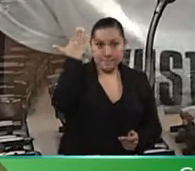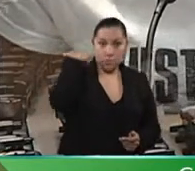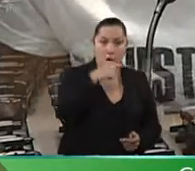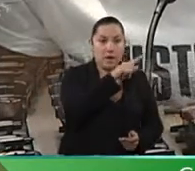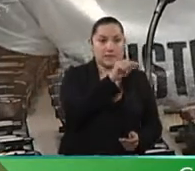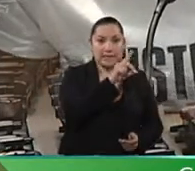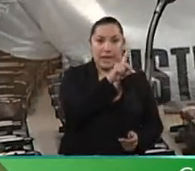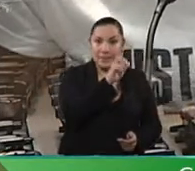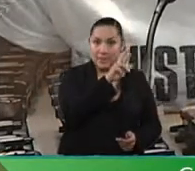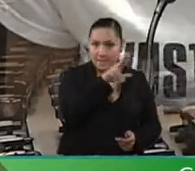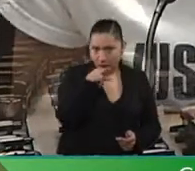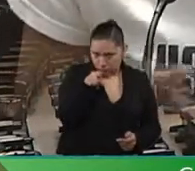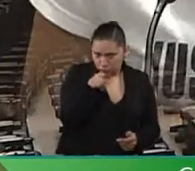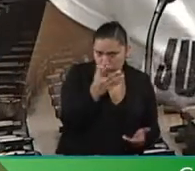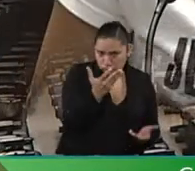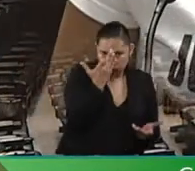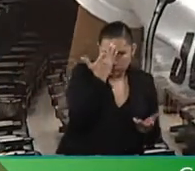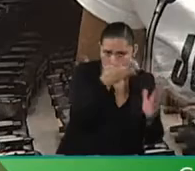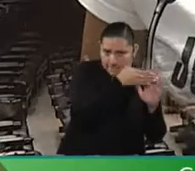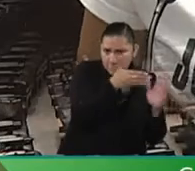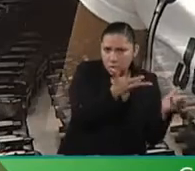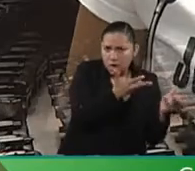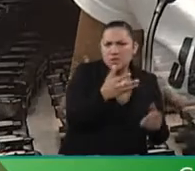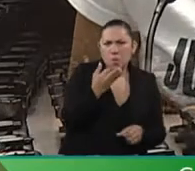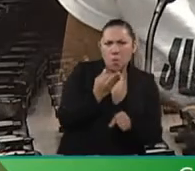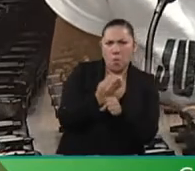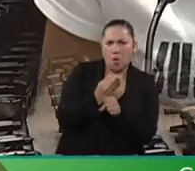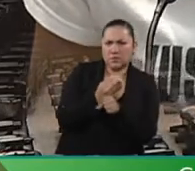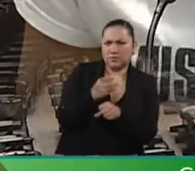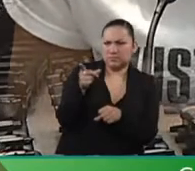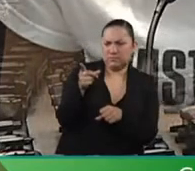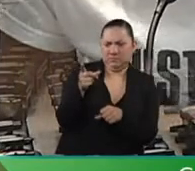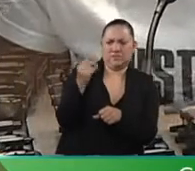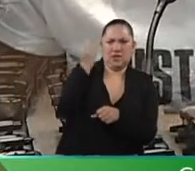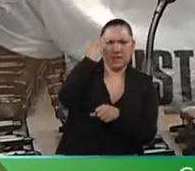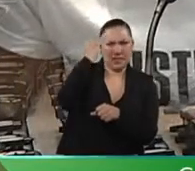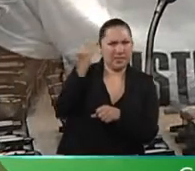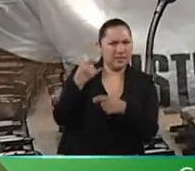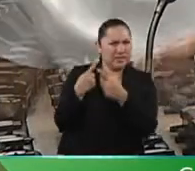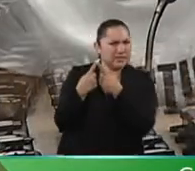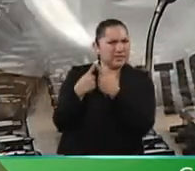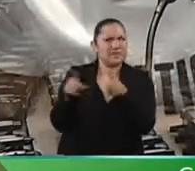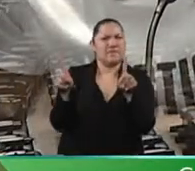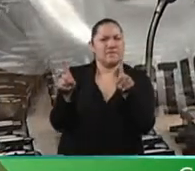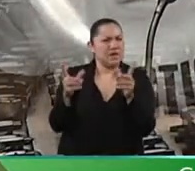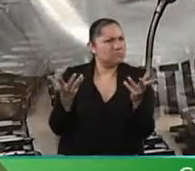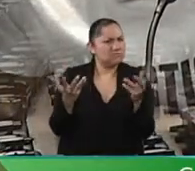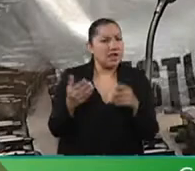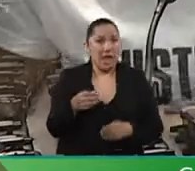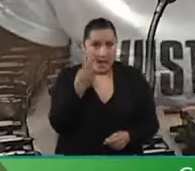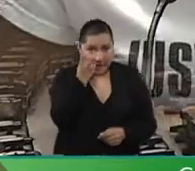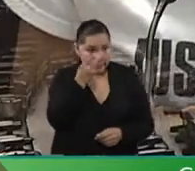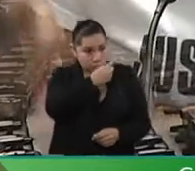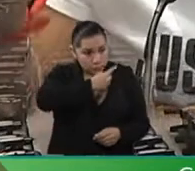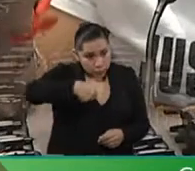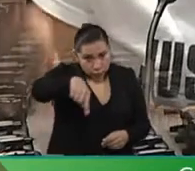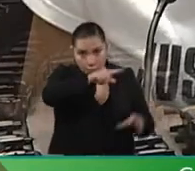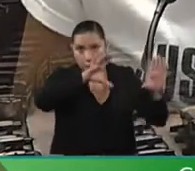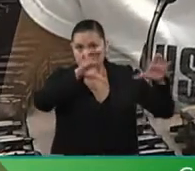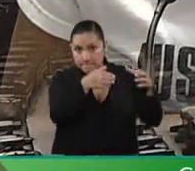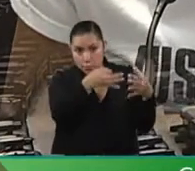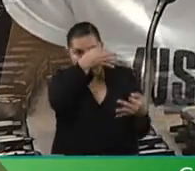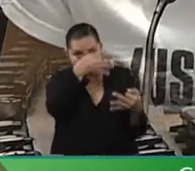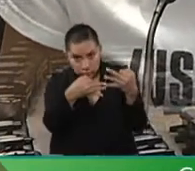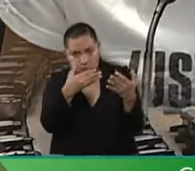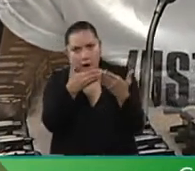muy distinto a pesar de que históricamente hemos visto que más de la mitad del personal judicial Está compuesto por mujeres los cargos más